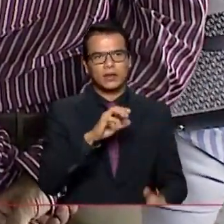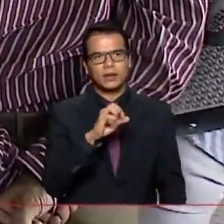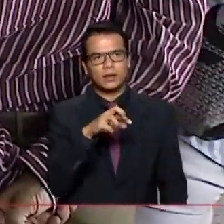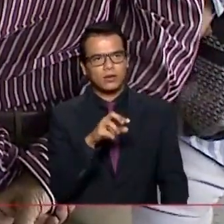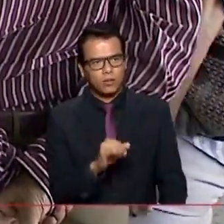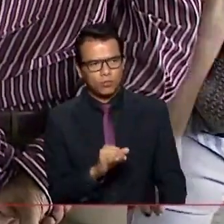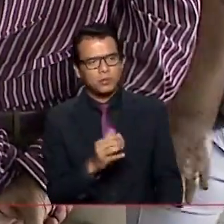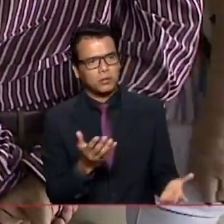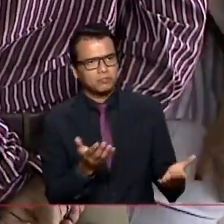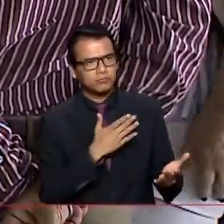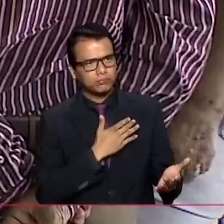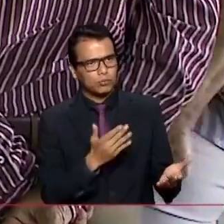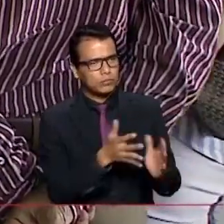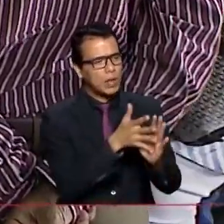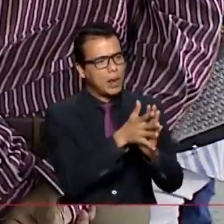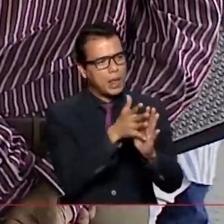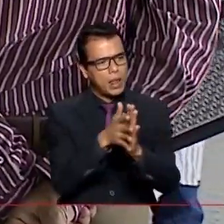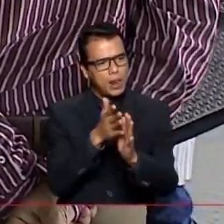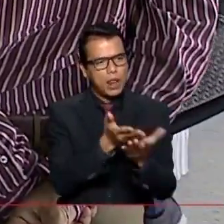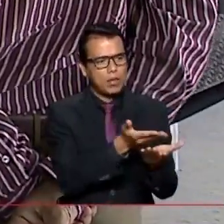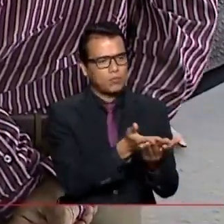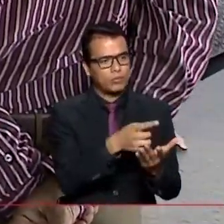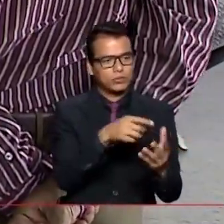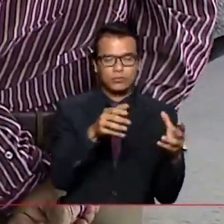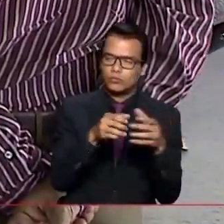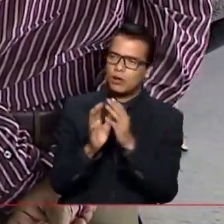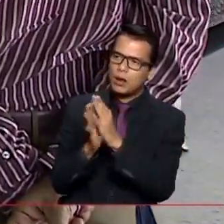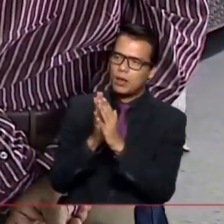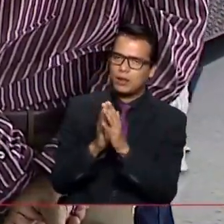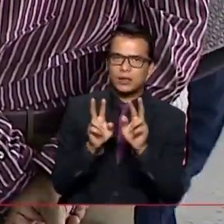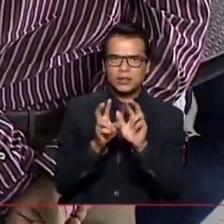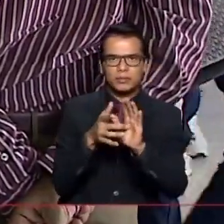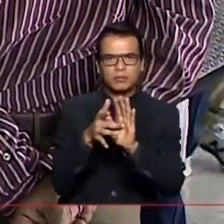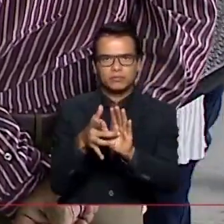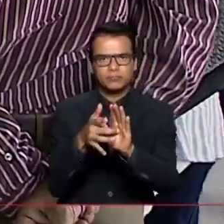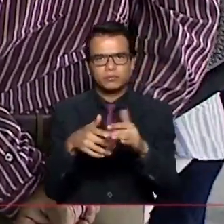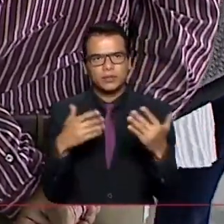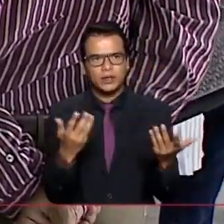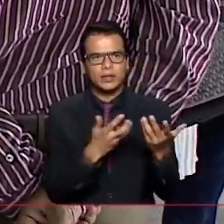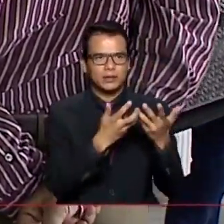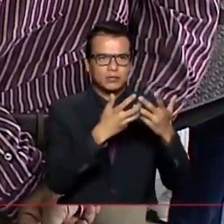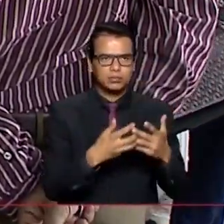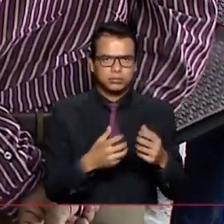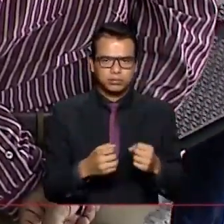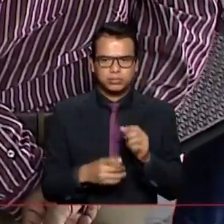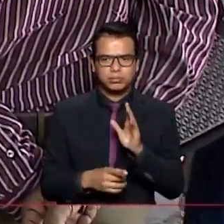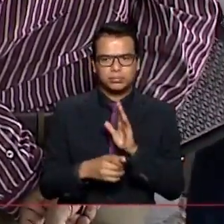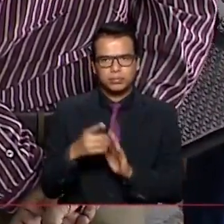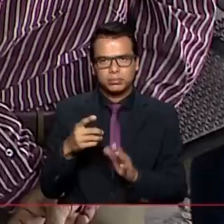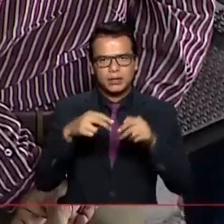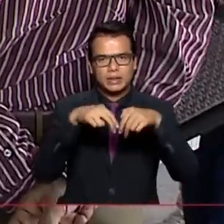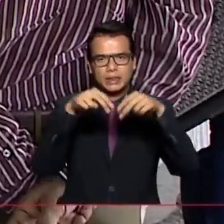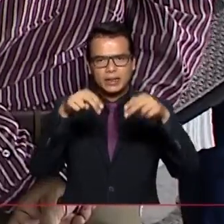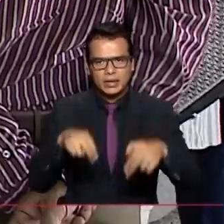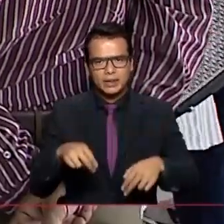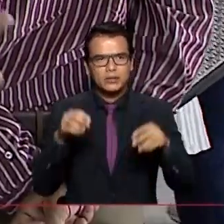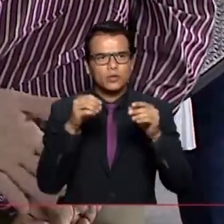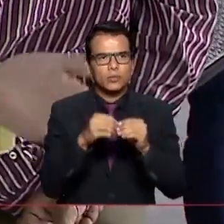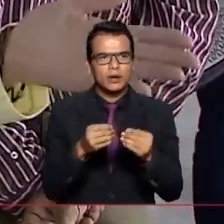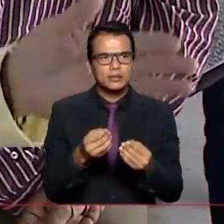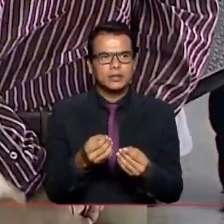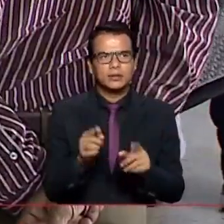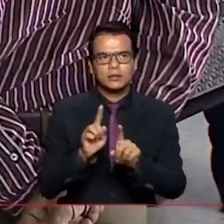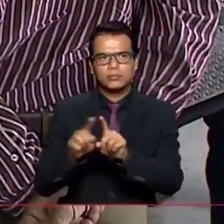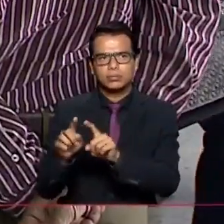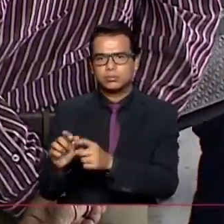de fortalecimiento empresarial, de género, de seguridad y también de la manera para contrarrestar el hambre, para